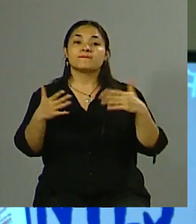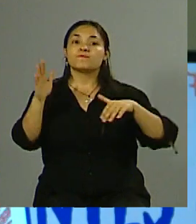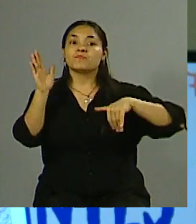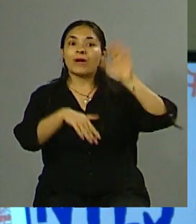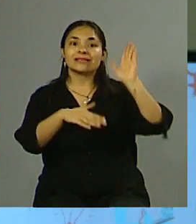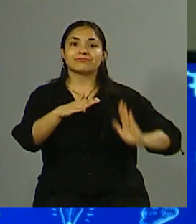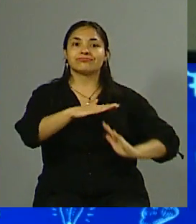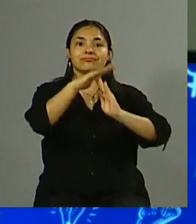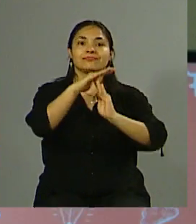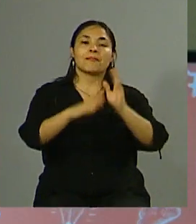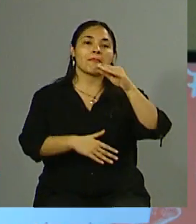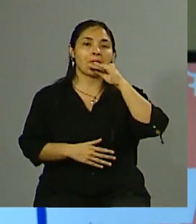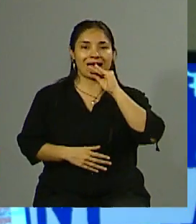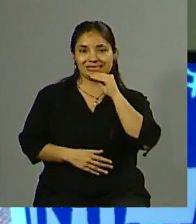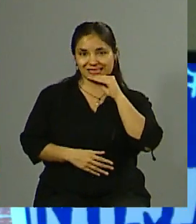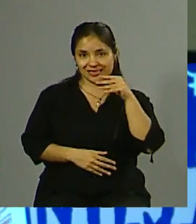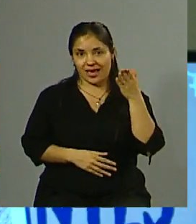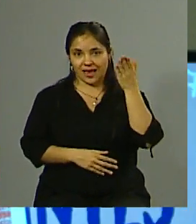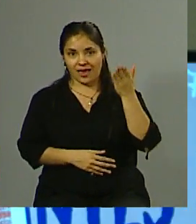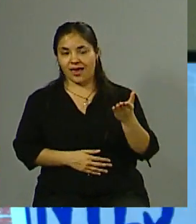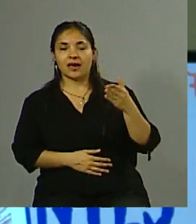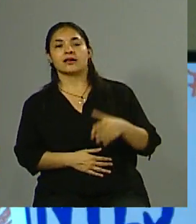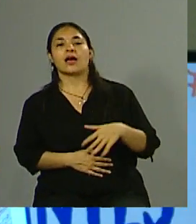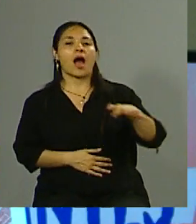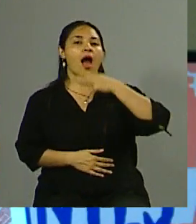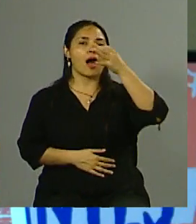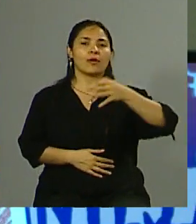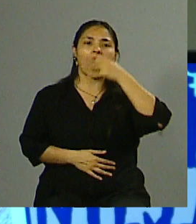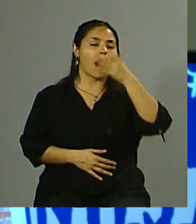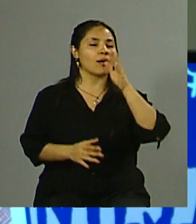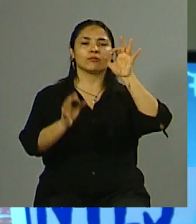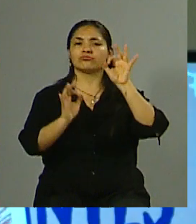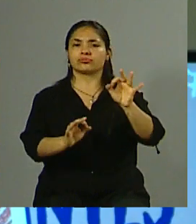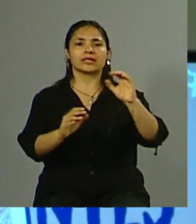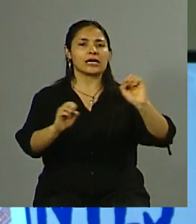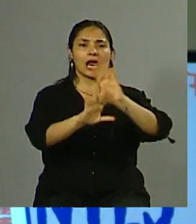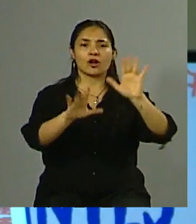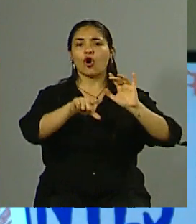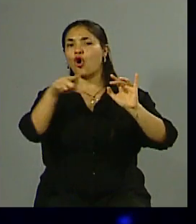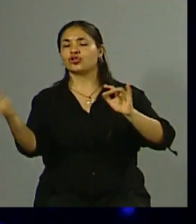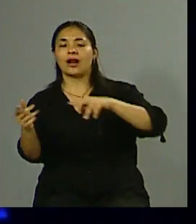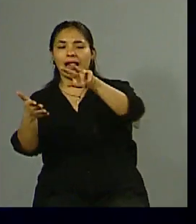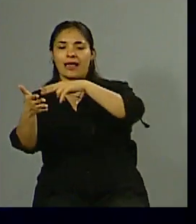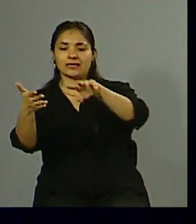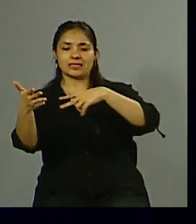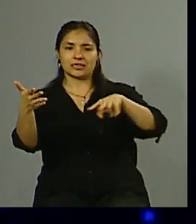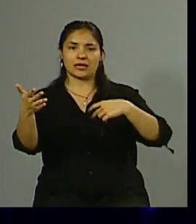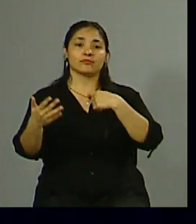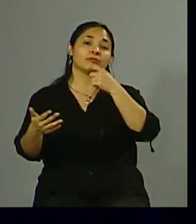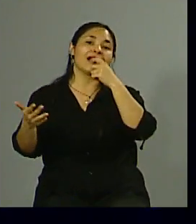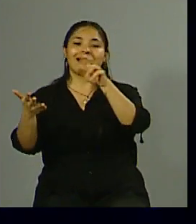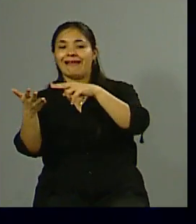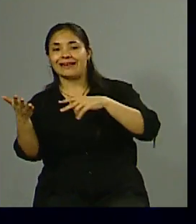el ministro de Economía, Sergio Massa, que tenía una oratoria un poco más precisa. Los otros leyeron, pero más allá si lees o no lees,